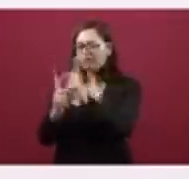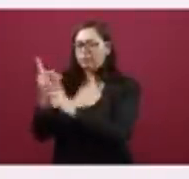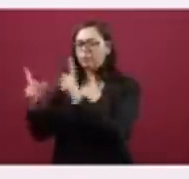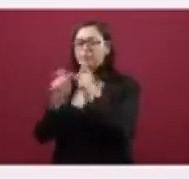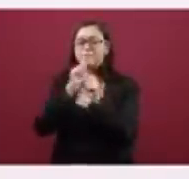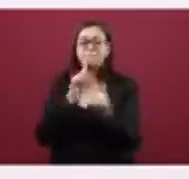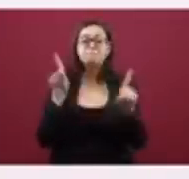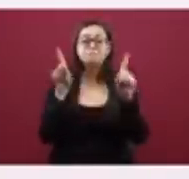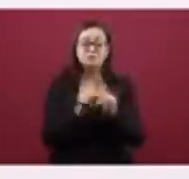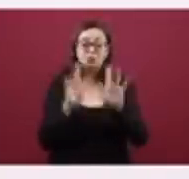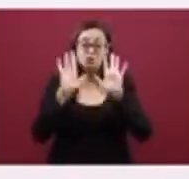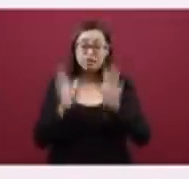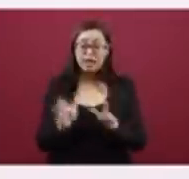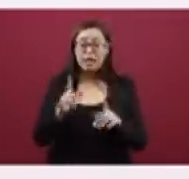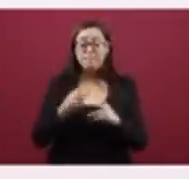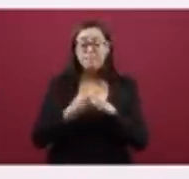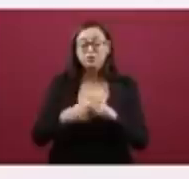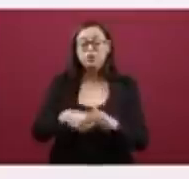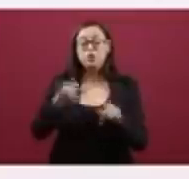especial